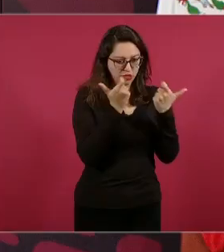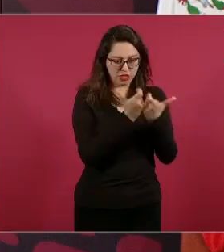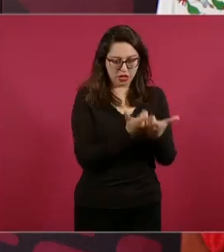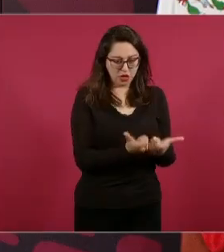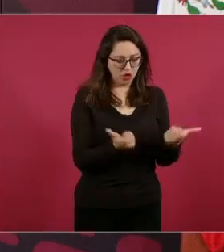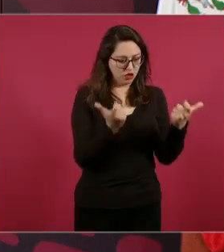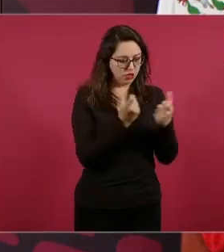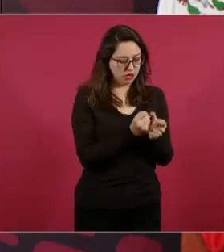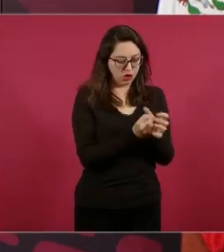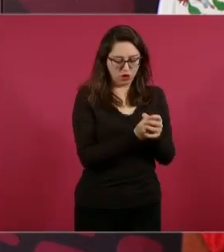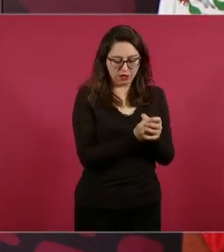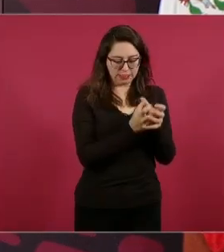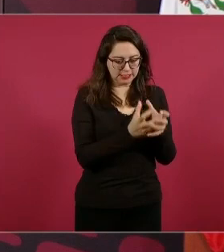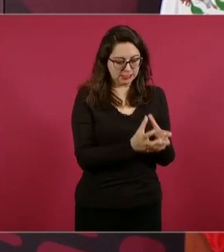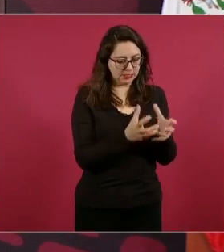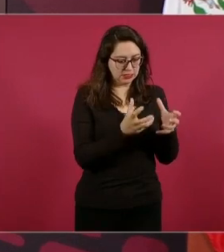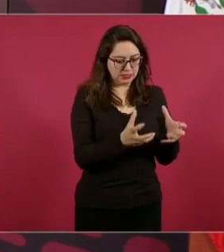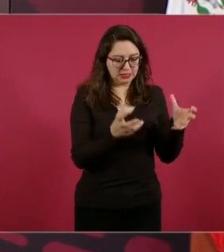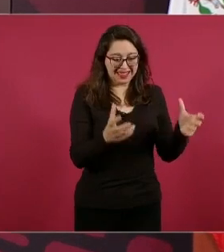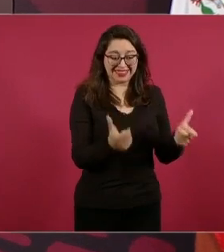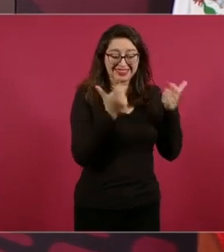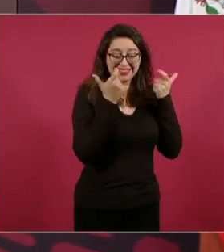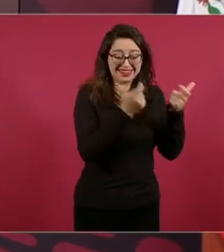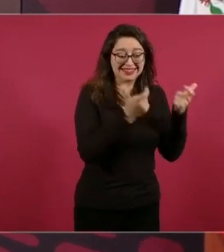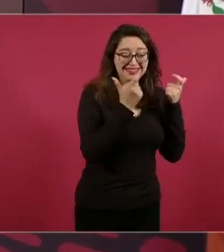ya no se hablaba de desarrollo,